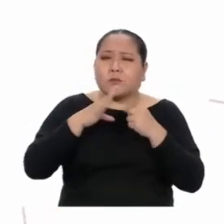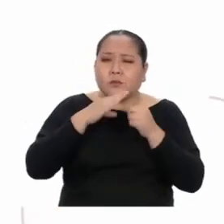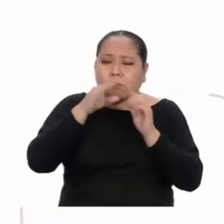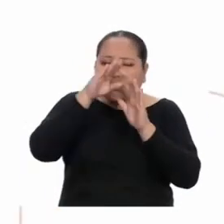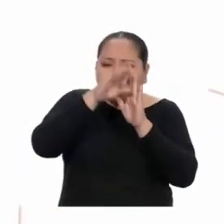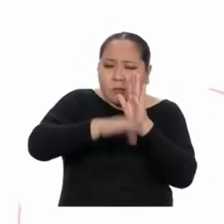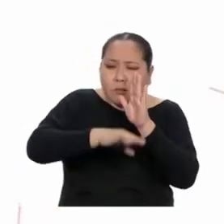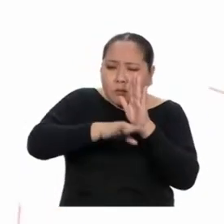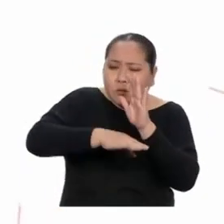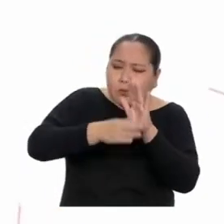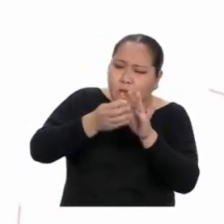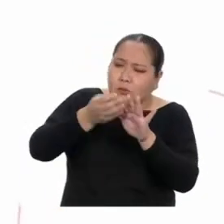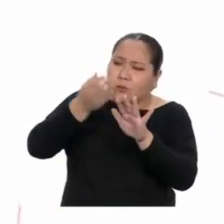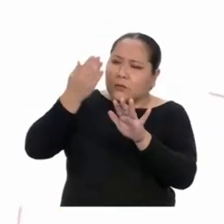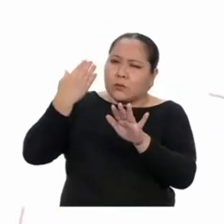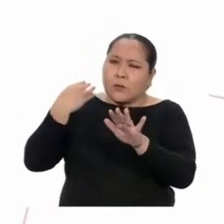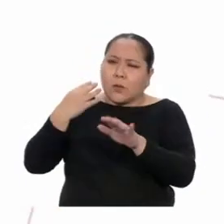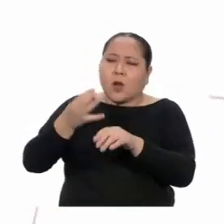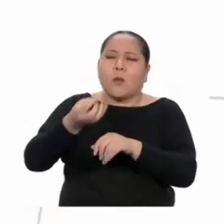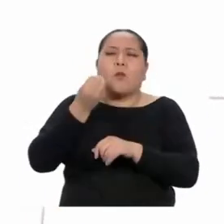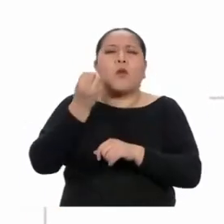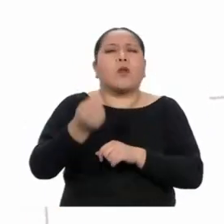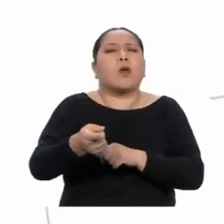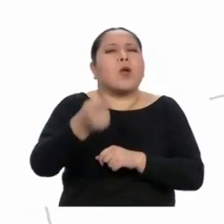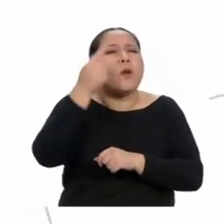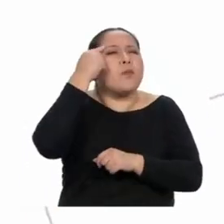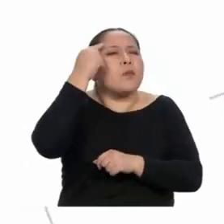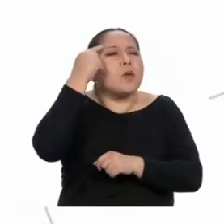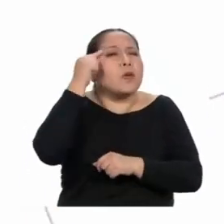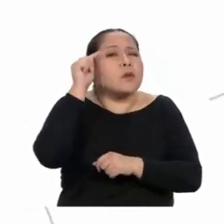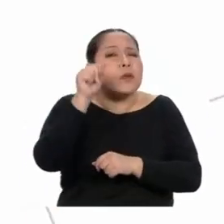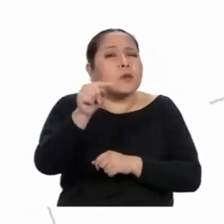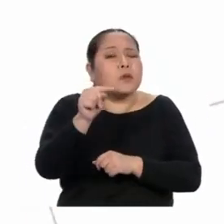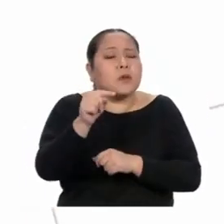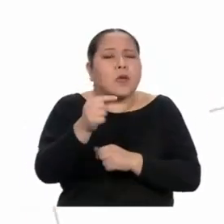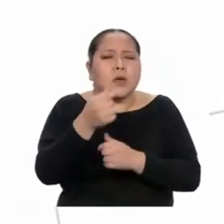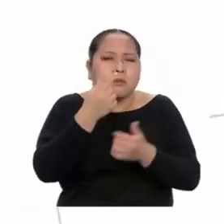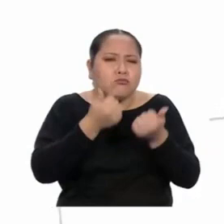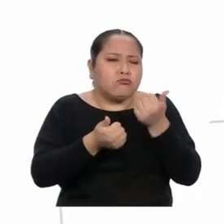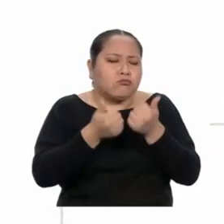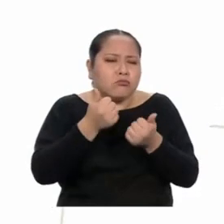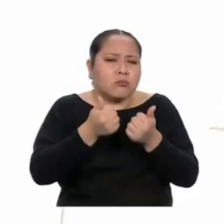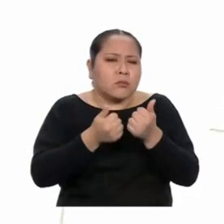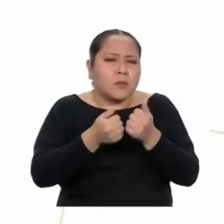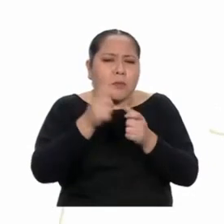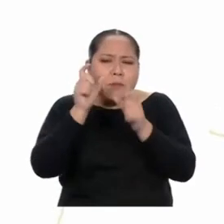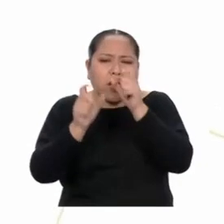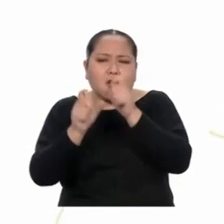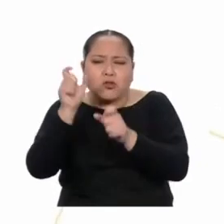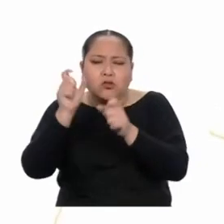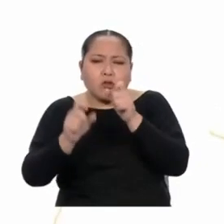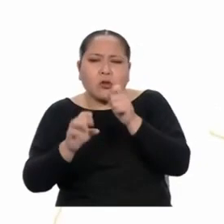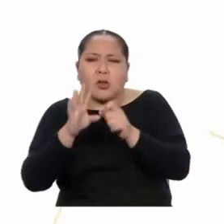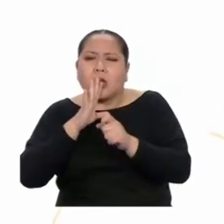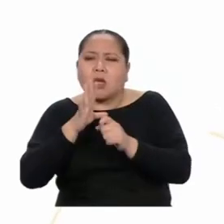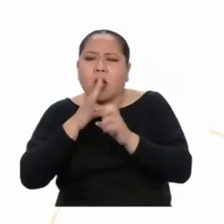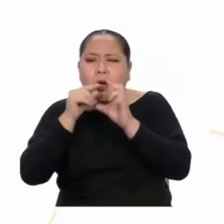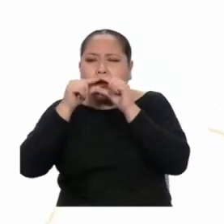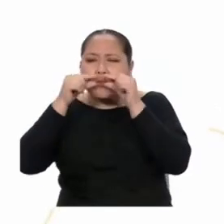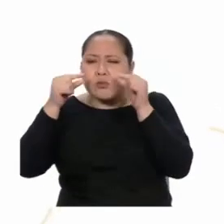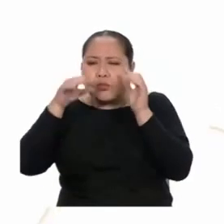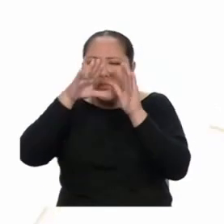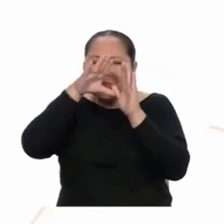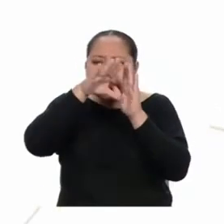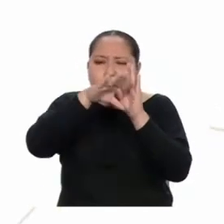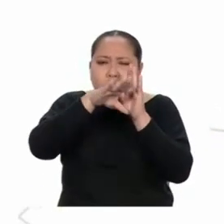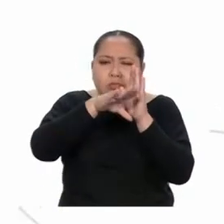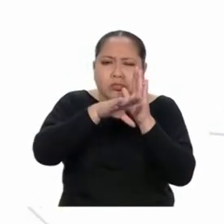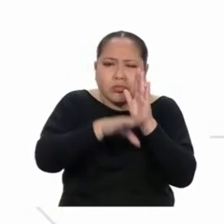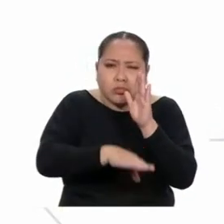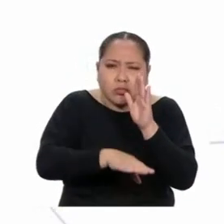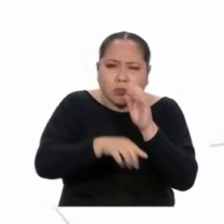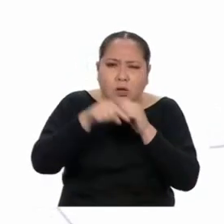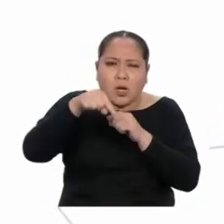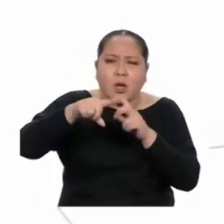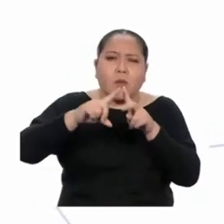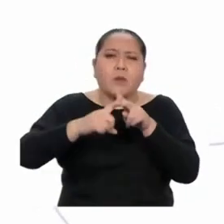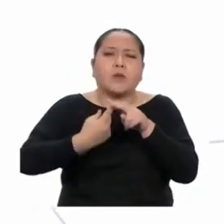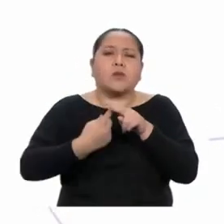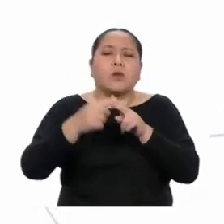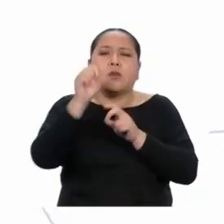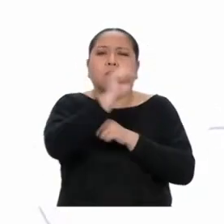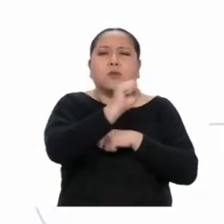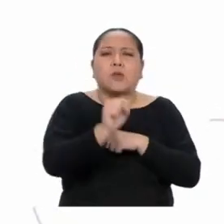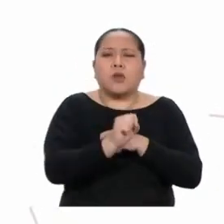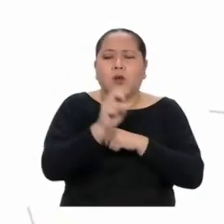pasado. ¿Cuál crees que es el principal motivo por el cual la cantidad de quechohablantes disminuyó a inicios de este